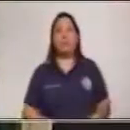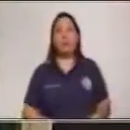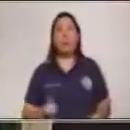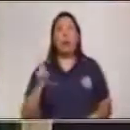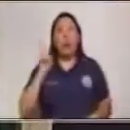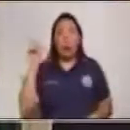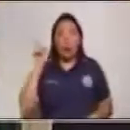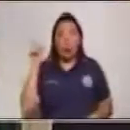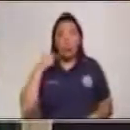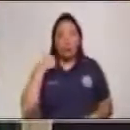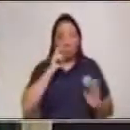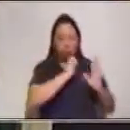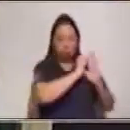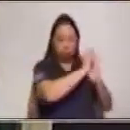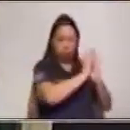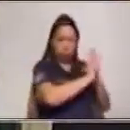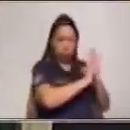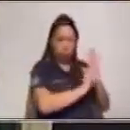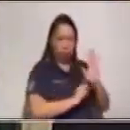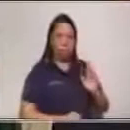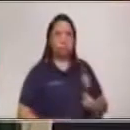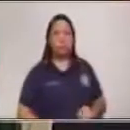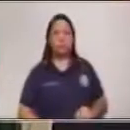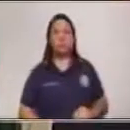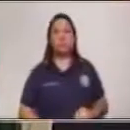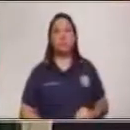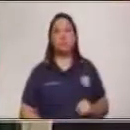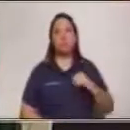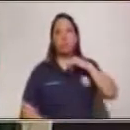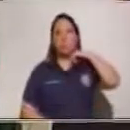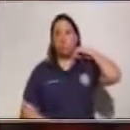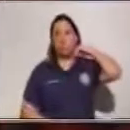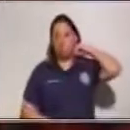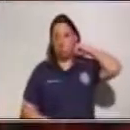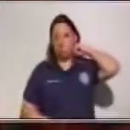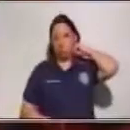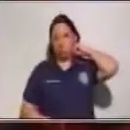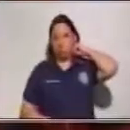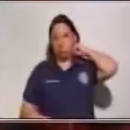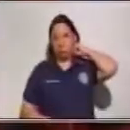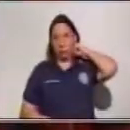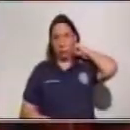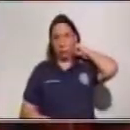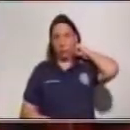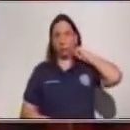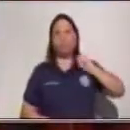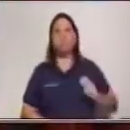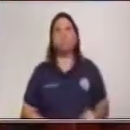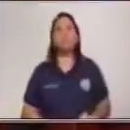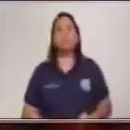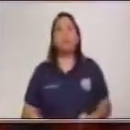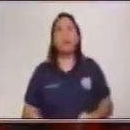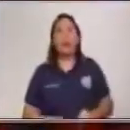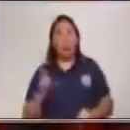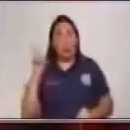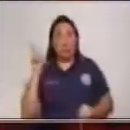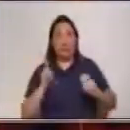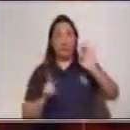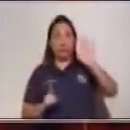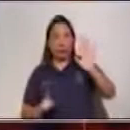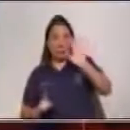dos números que estoy analizando, uno a la par del otro. En este caso,